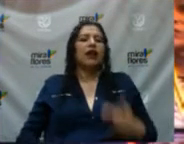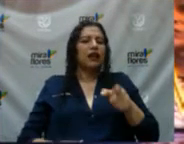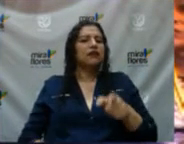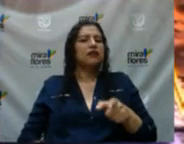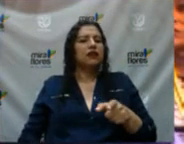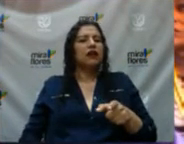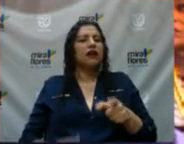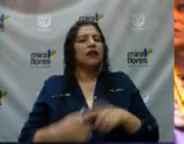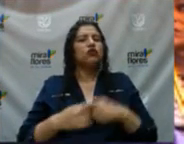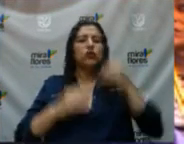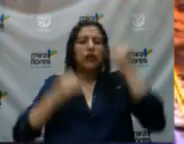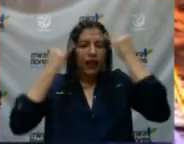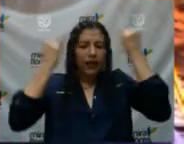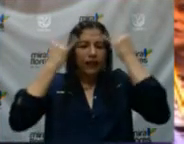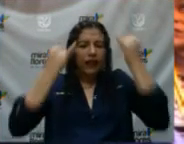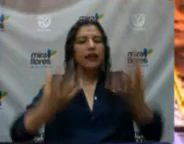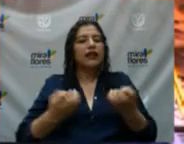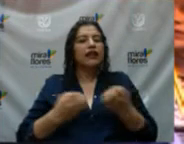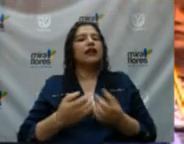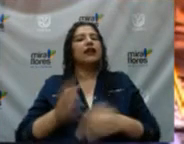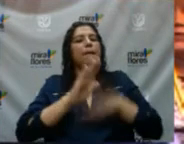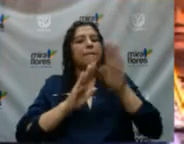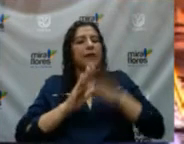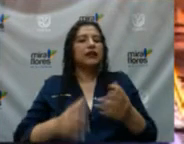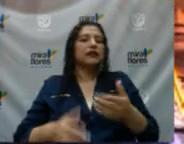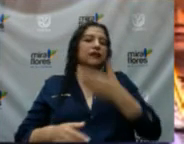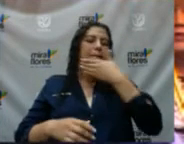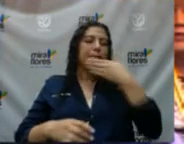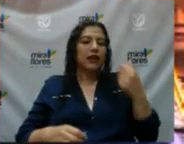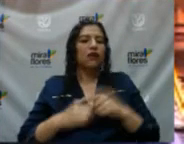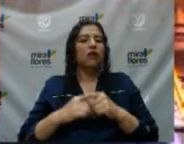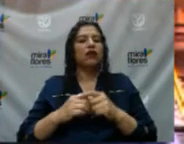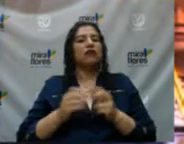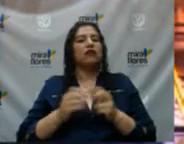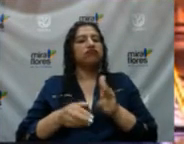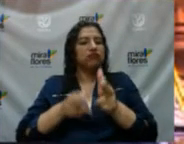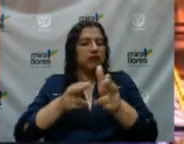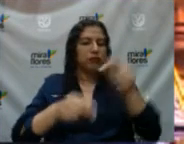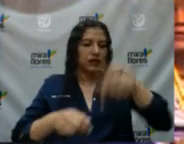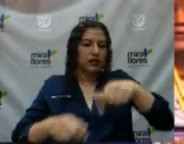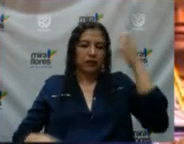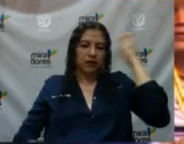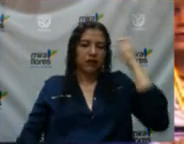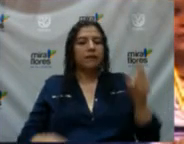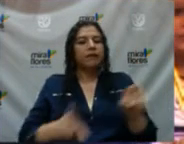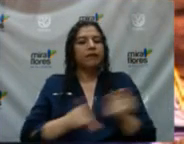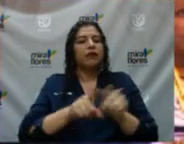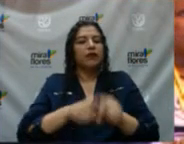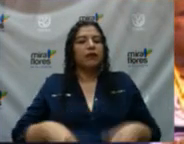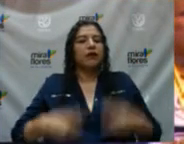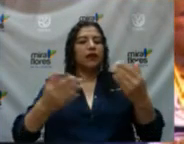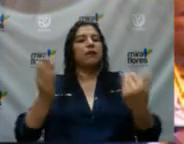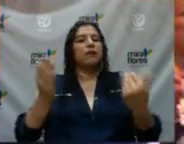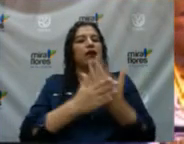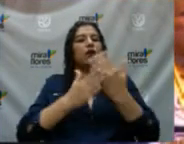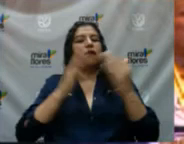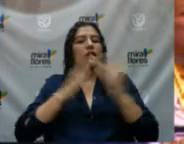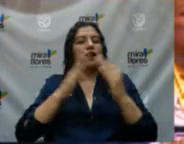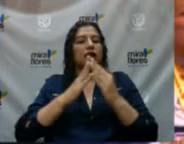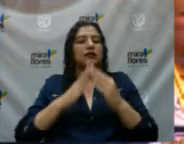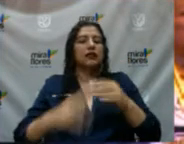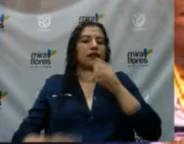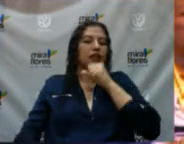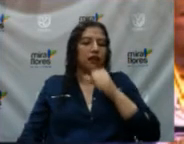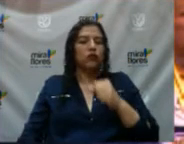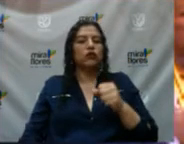eficiente el flujo de transporte en Miraflores. Asimismo, entregaremos la nueva Casa del Adulto Mayor